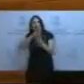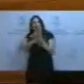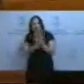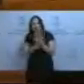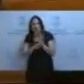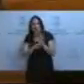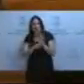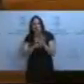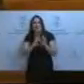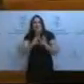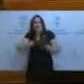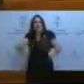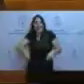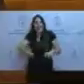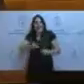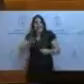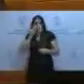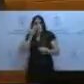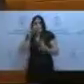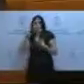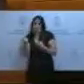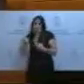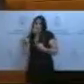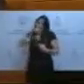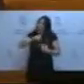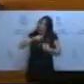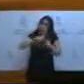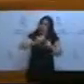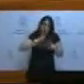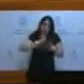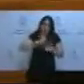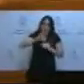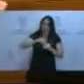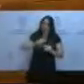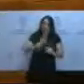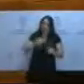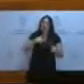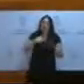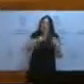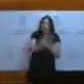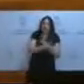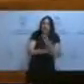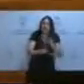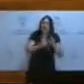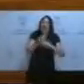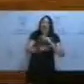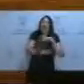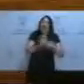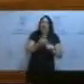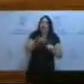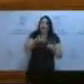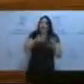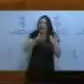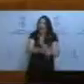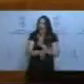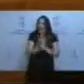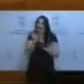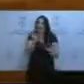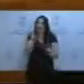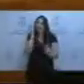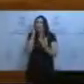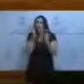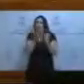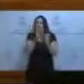de ecoturismo requiere, no lo que tenemos aquí. Claro, yo les he explicado lo que se debe hacer. Ahora lo vamos a explicar, y no lo digo yo, cómo se ha hecho la selección de los animales